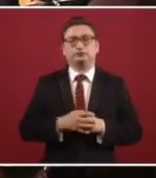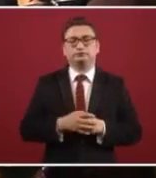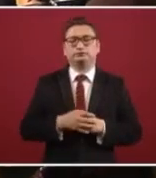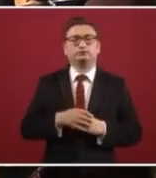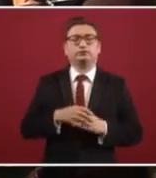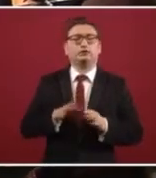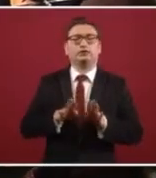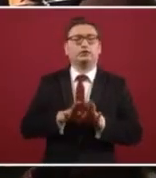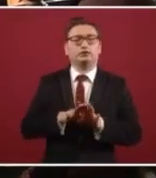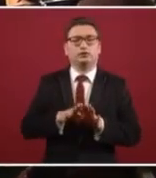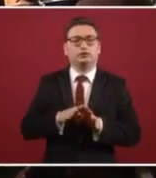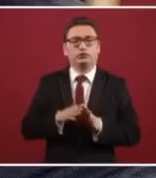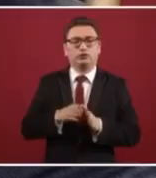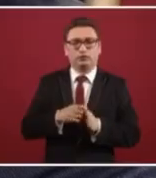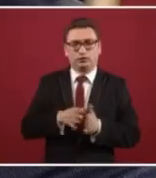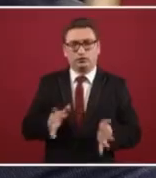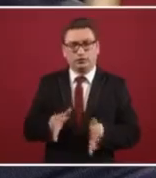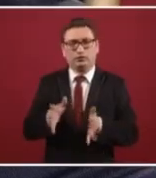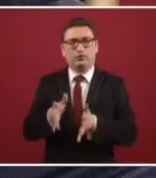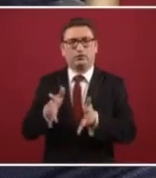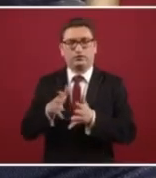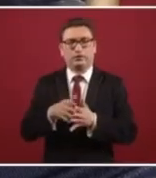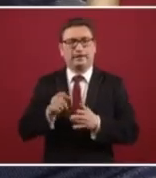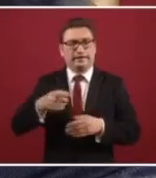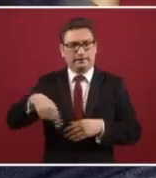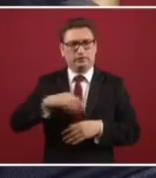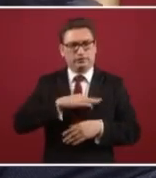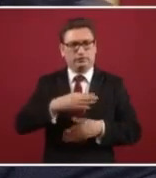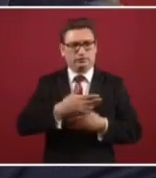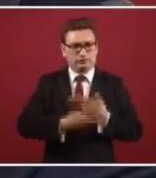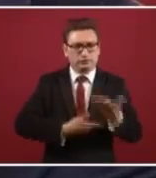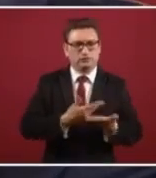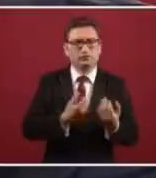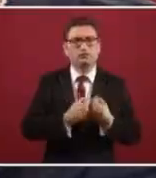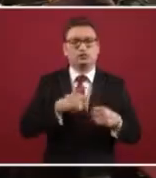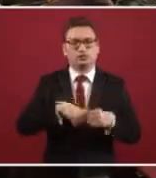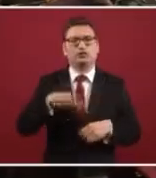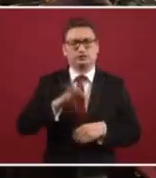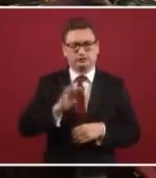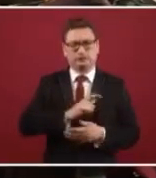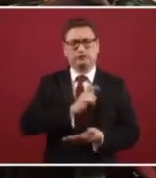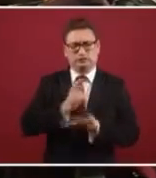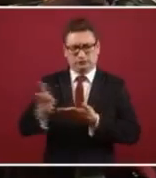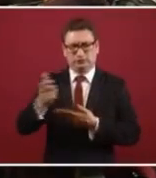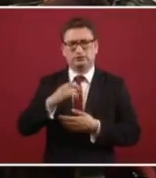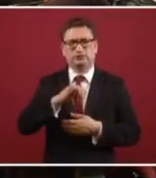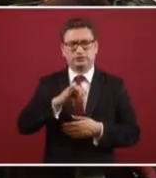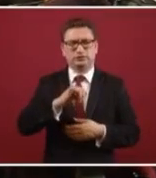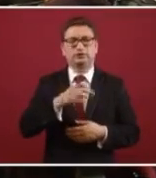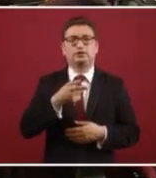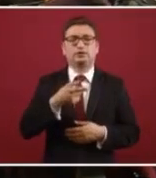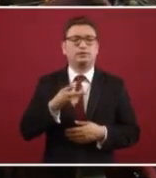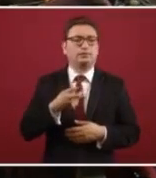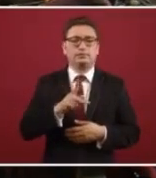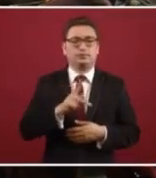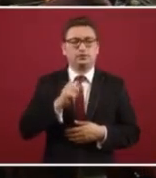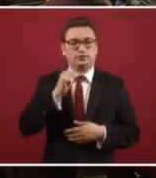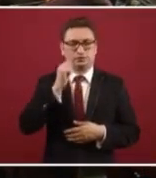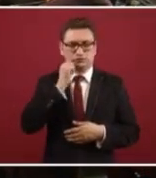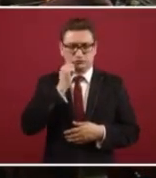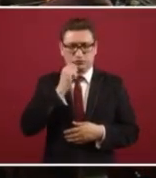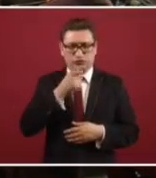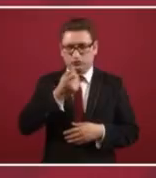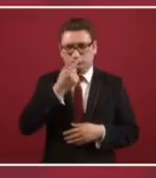este servicio social porque aunque se les pague es la